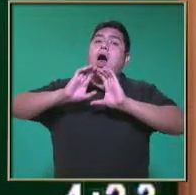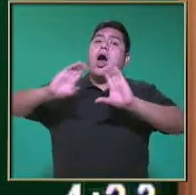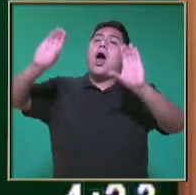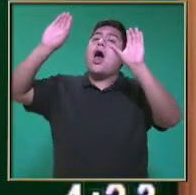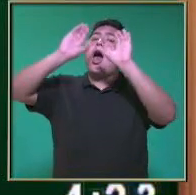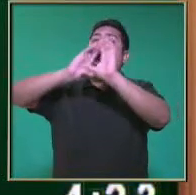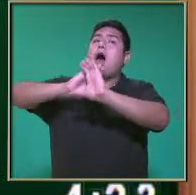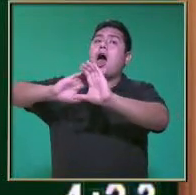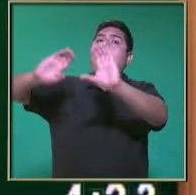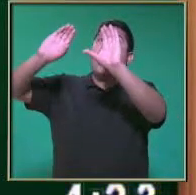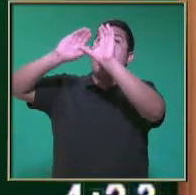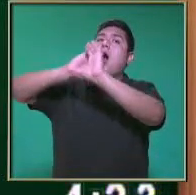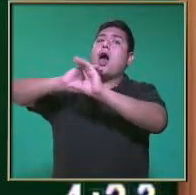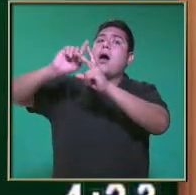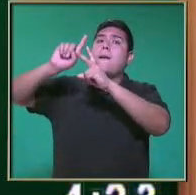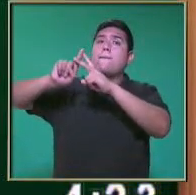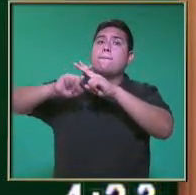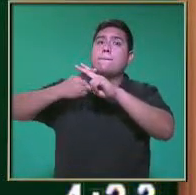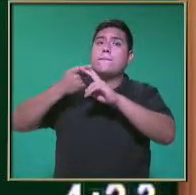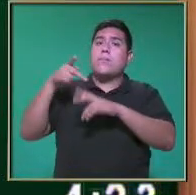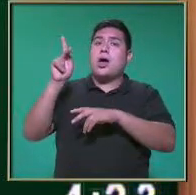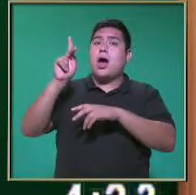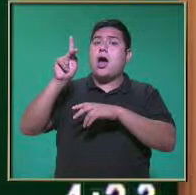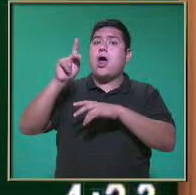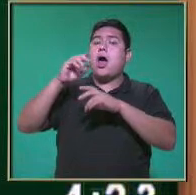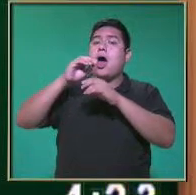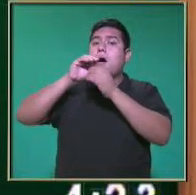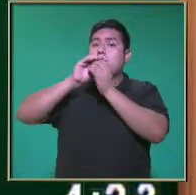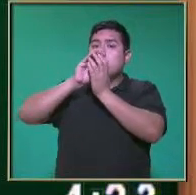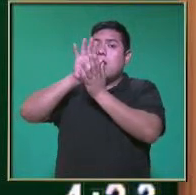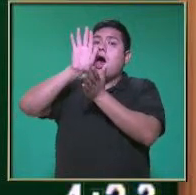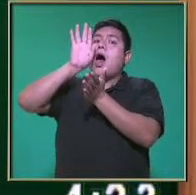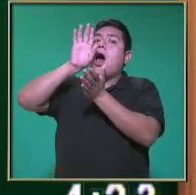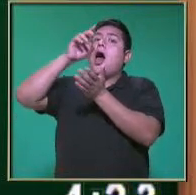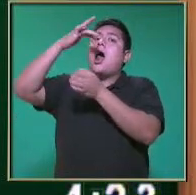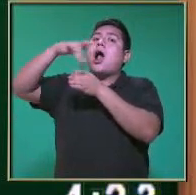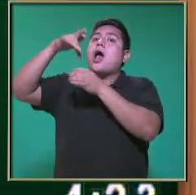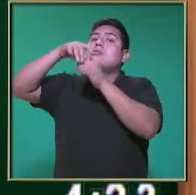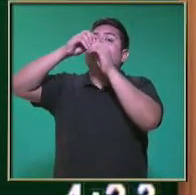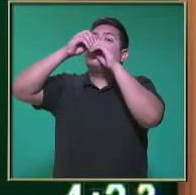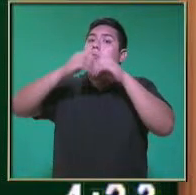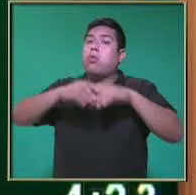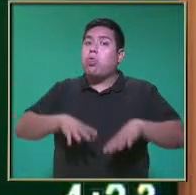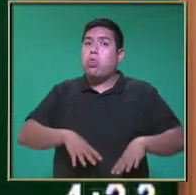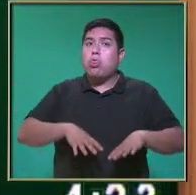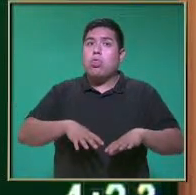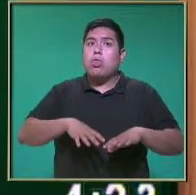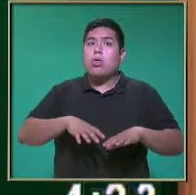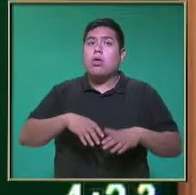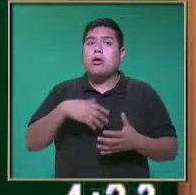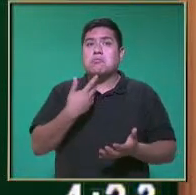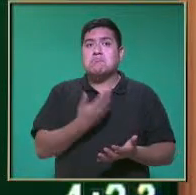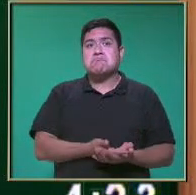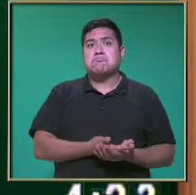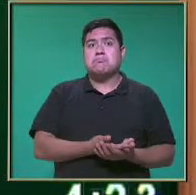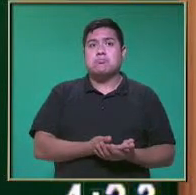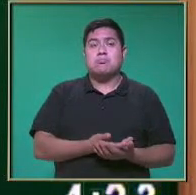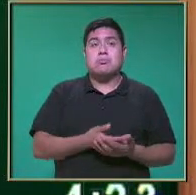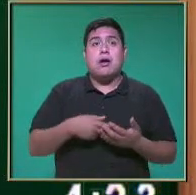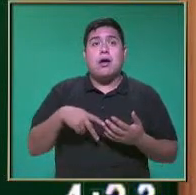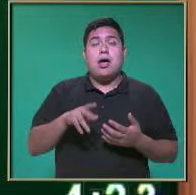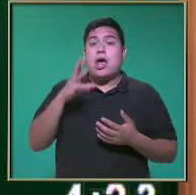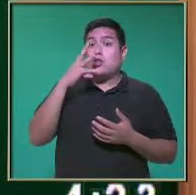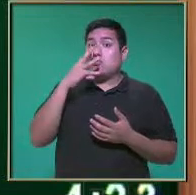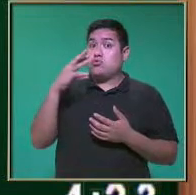mejor que pudo, pero al momento en que abrió su boca, la pieza de queso cayó al suelo, solo para